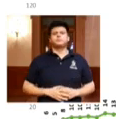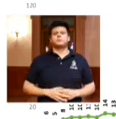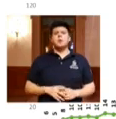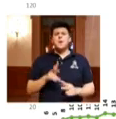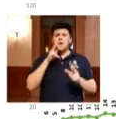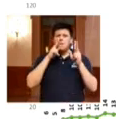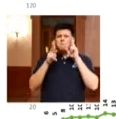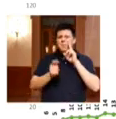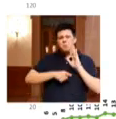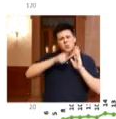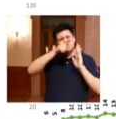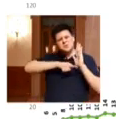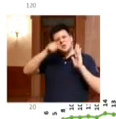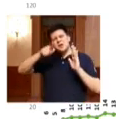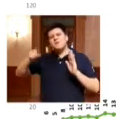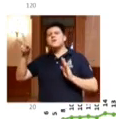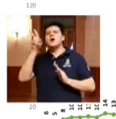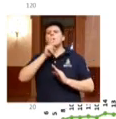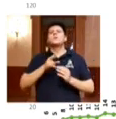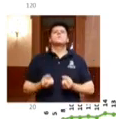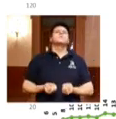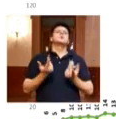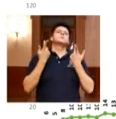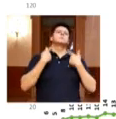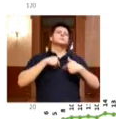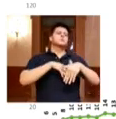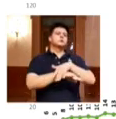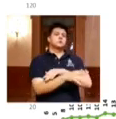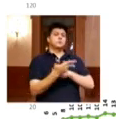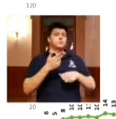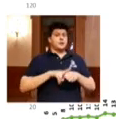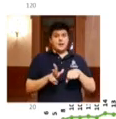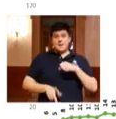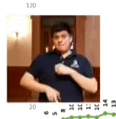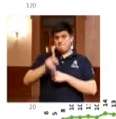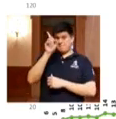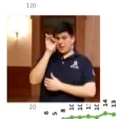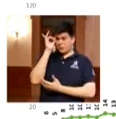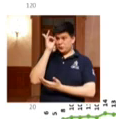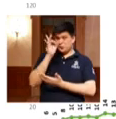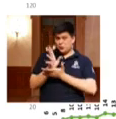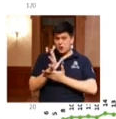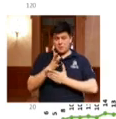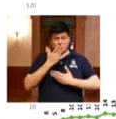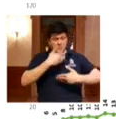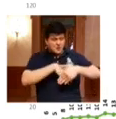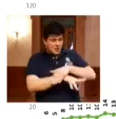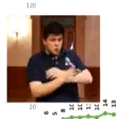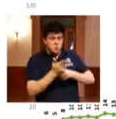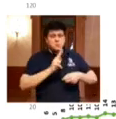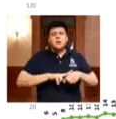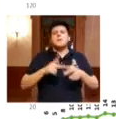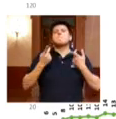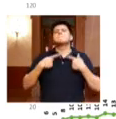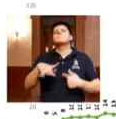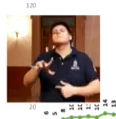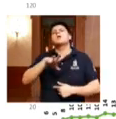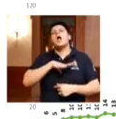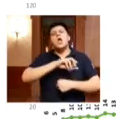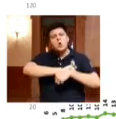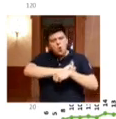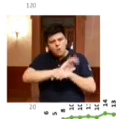Esta gráfica es para ver las hospitalizaciones, pero les recuerdo que son las hospitalizaciones de pacientes que ya